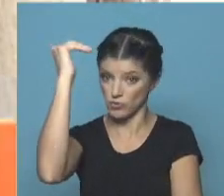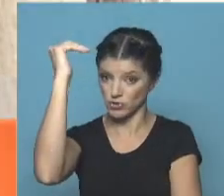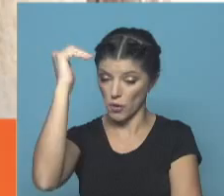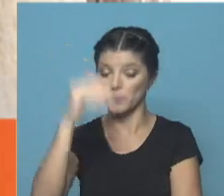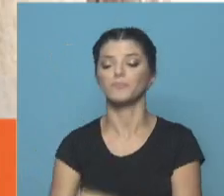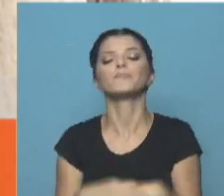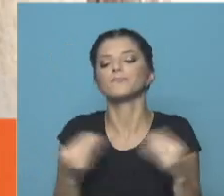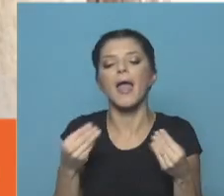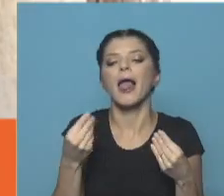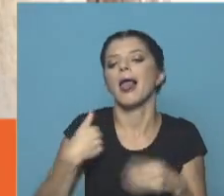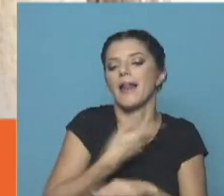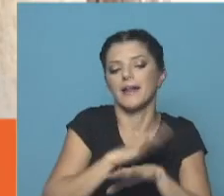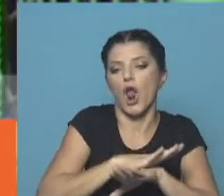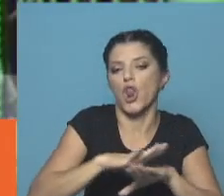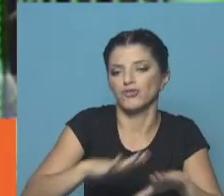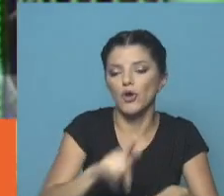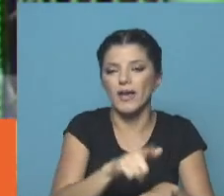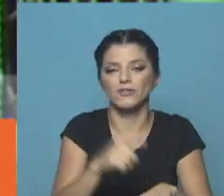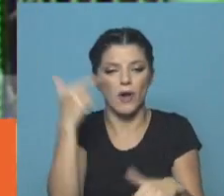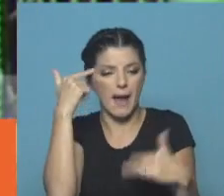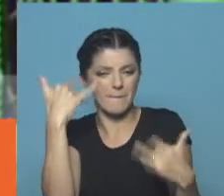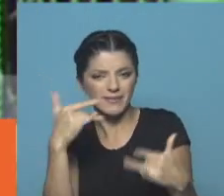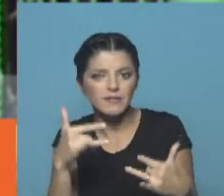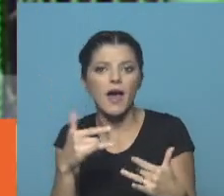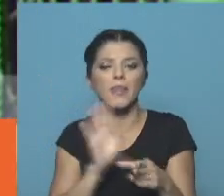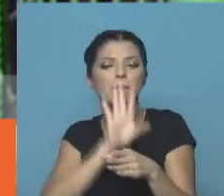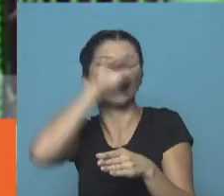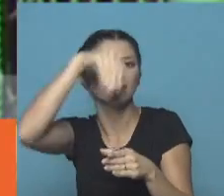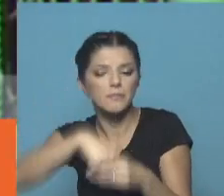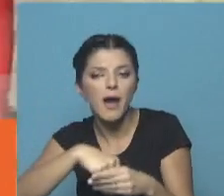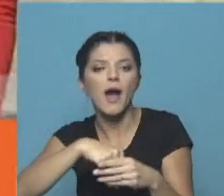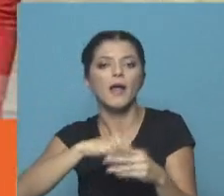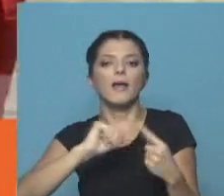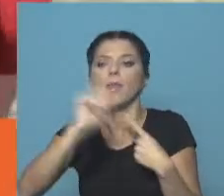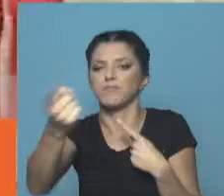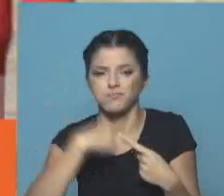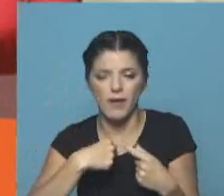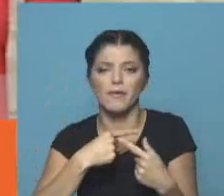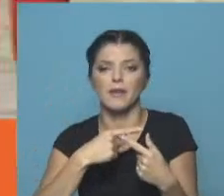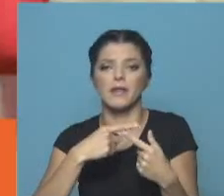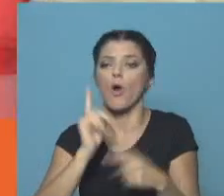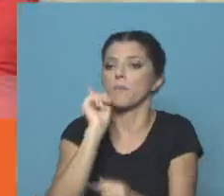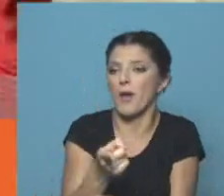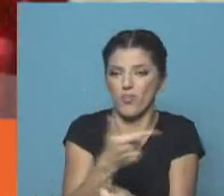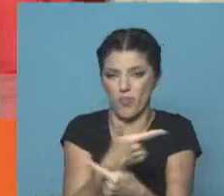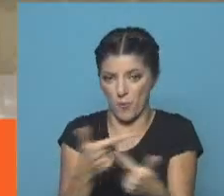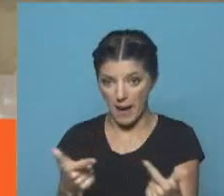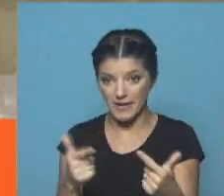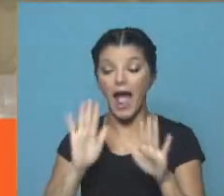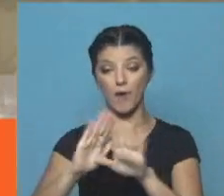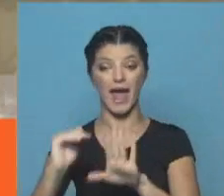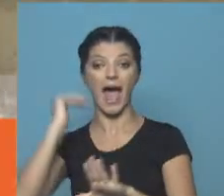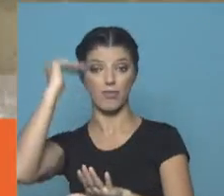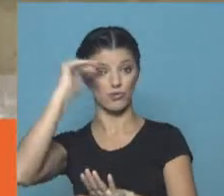general no son niños que tengan la capacidad de demandar, de participar, de movilizarse. Y los adultos tenemos sin dudas